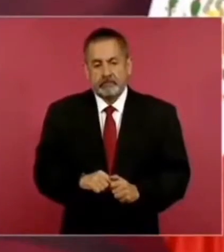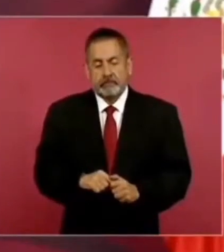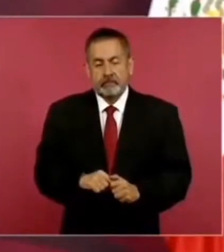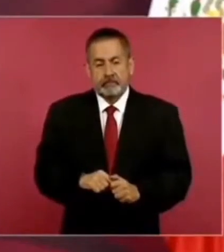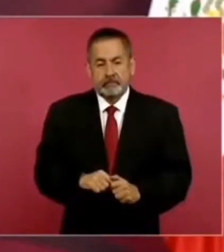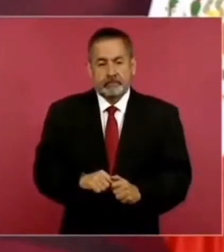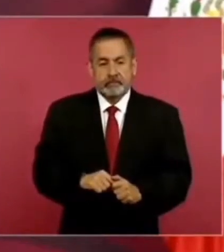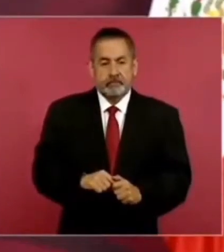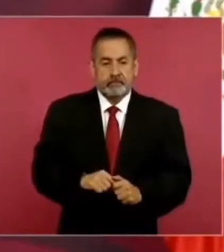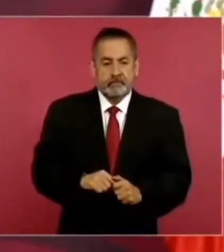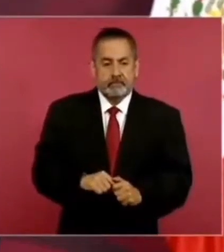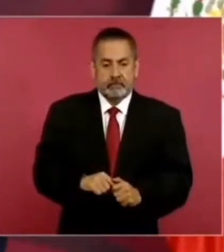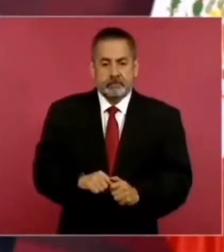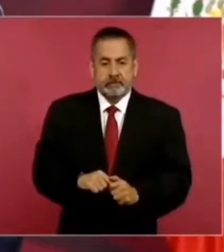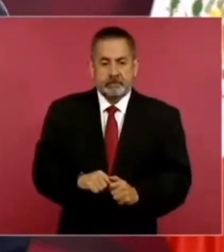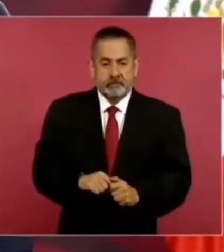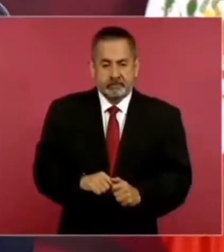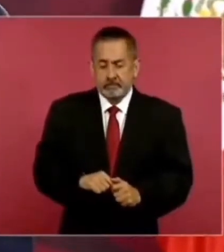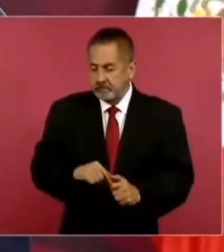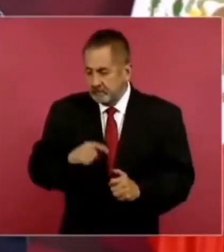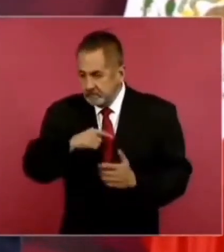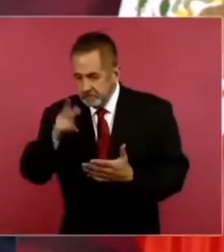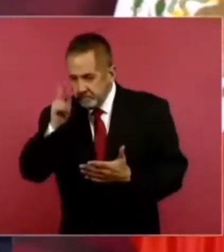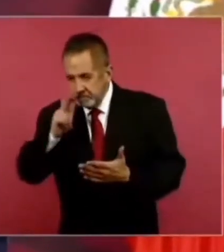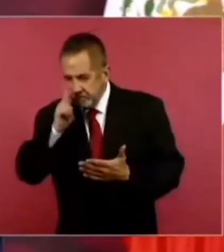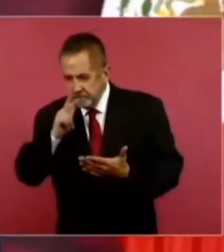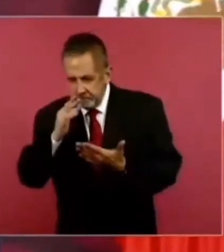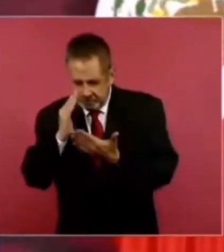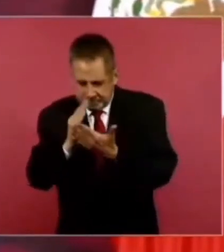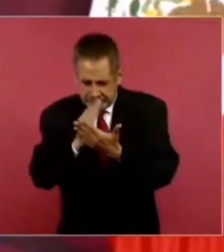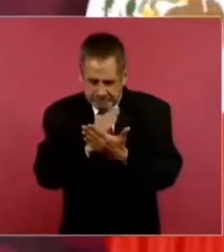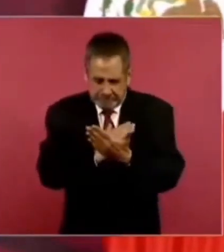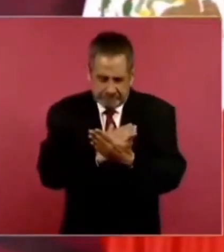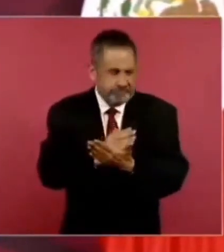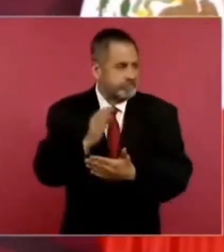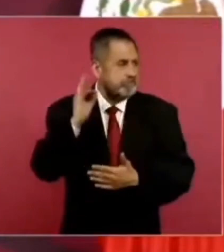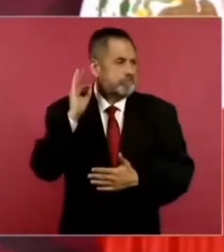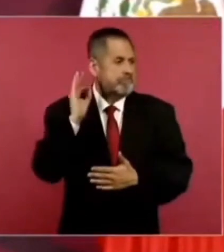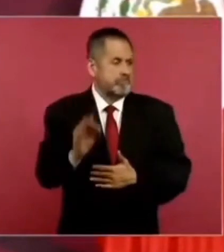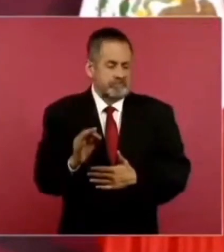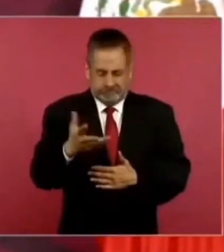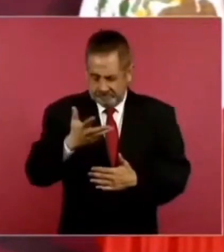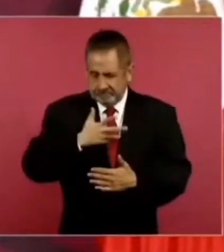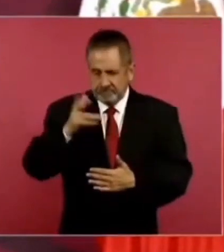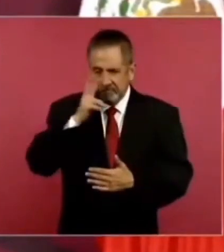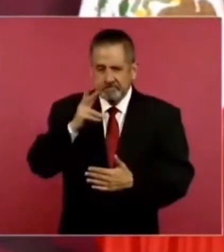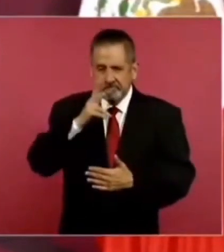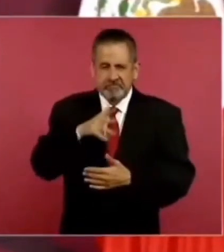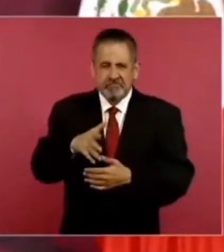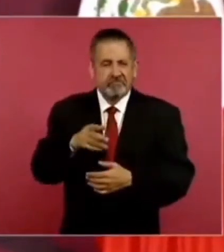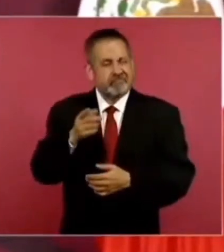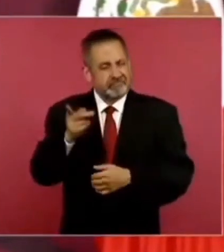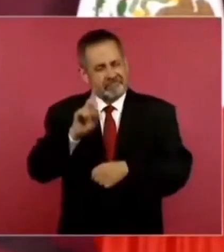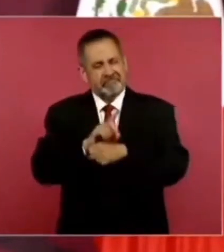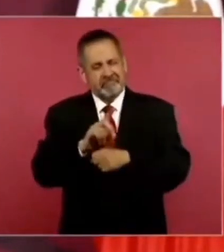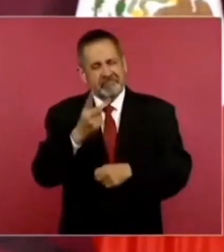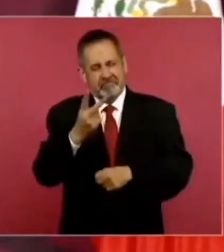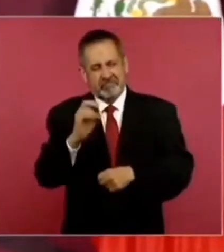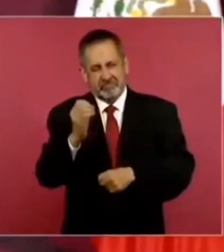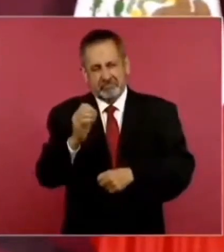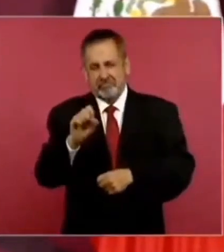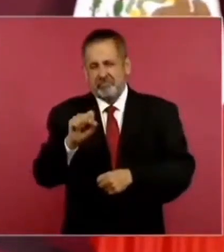hay elementos para sostener en la represión del 2 de octubre del